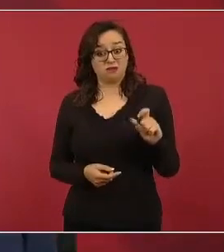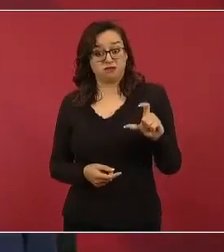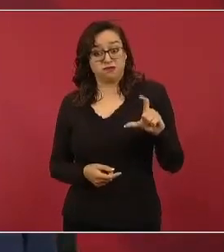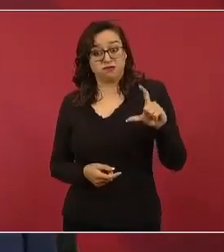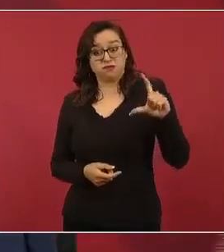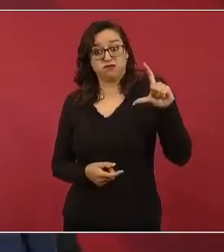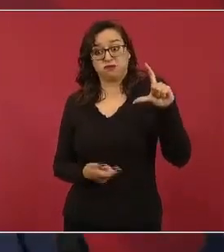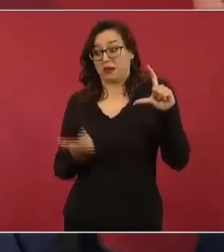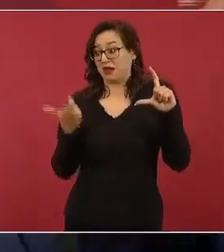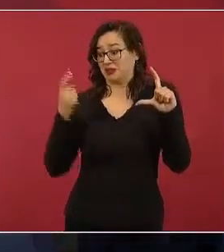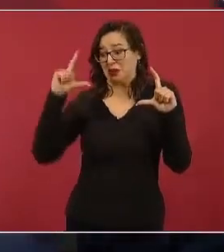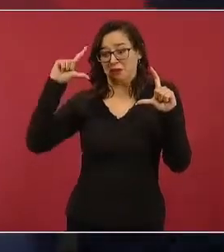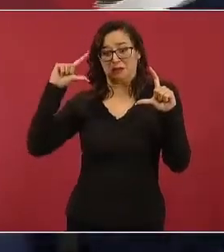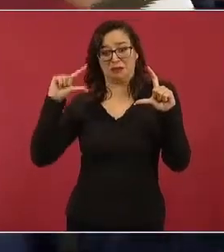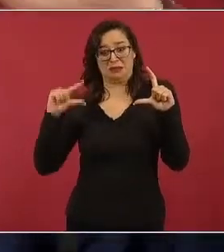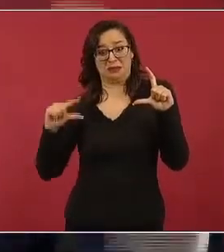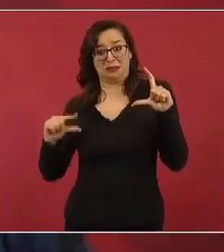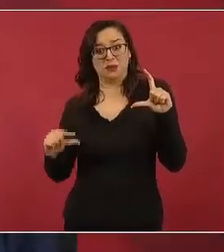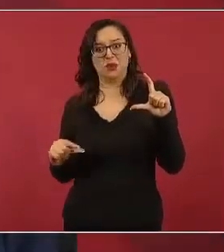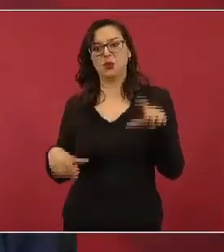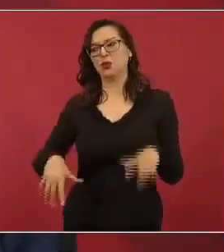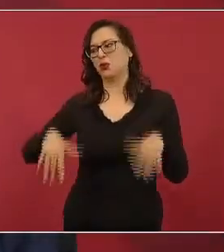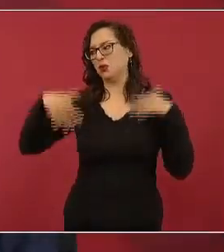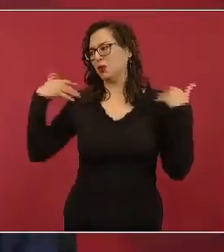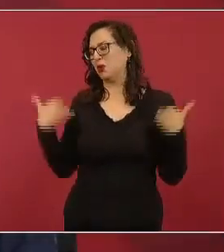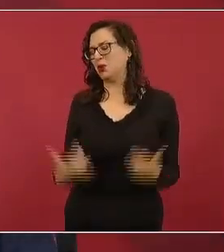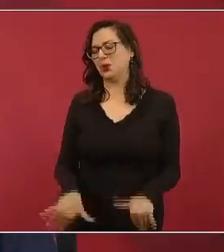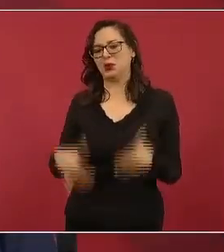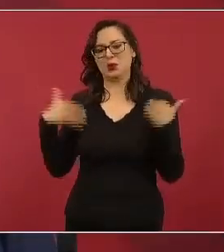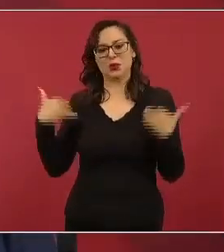Pensaban nuestros adversarios de que se iba a ir